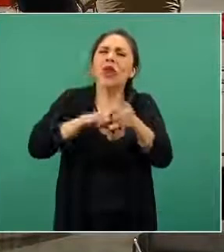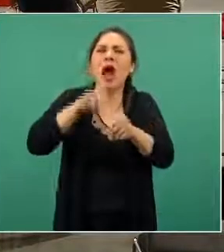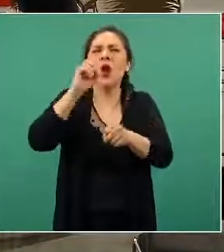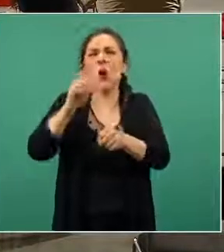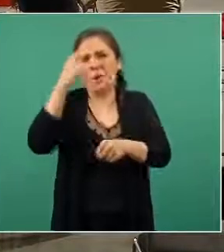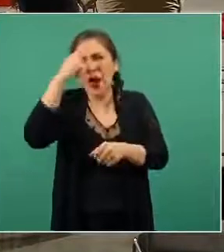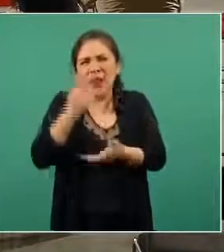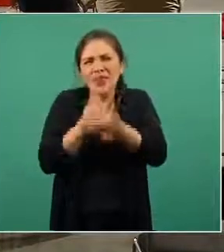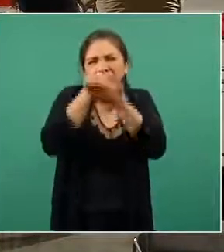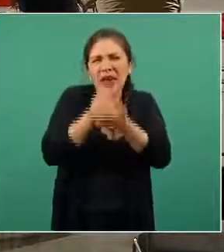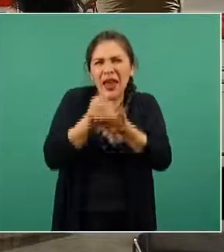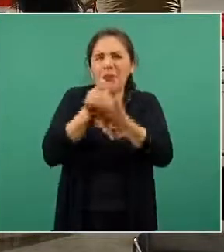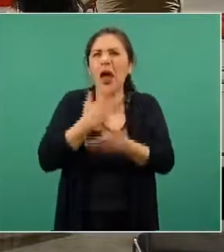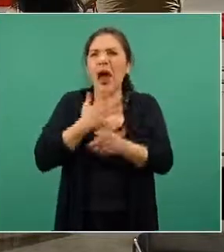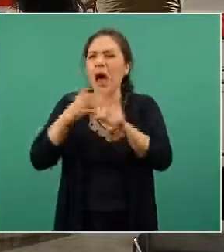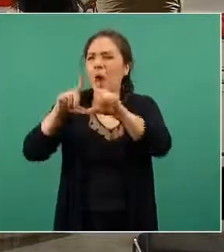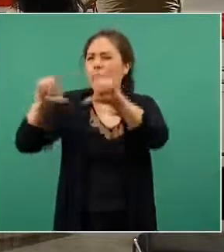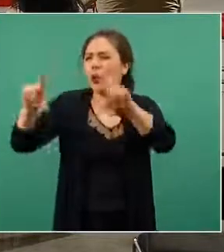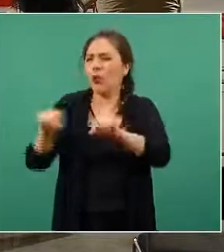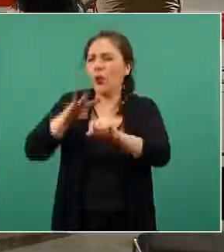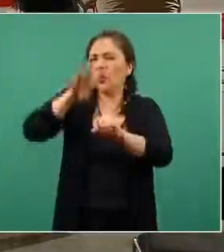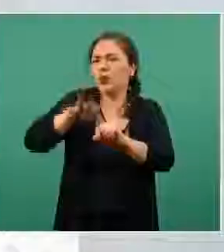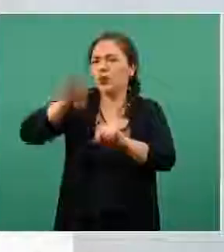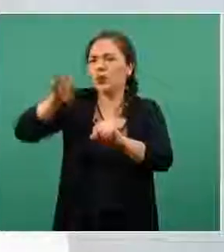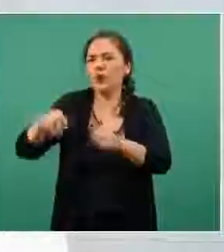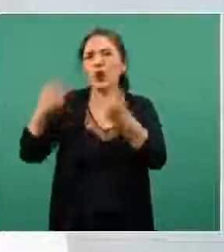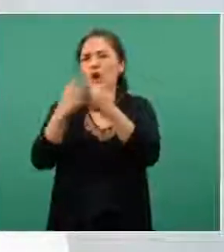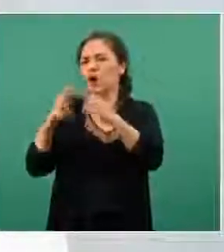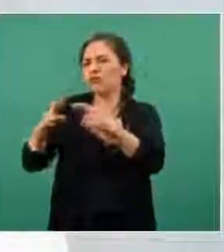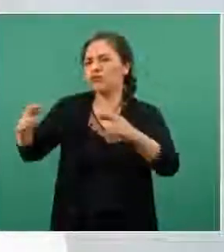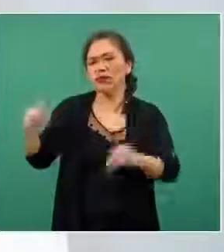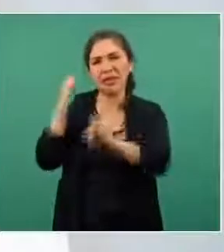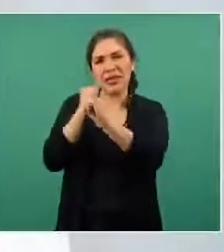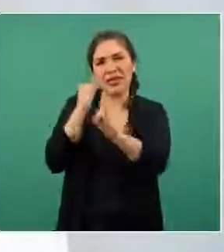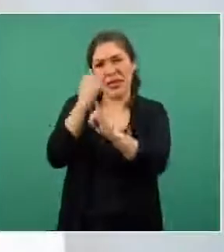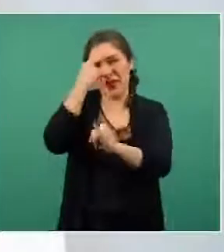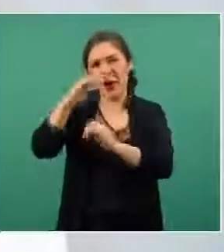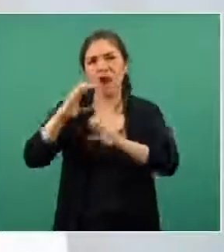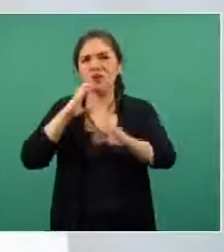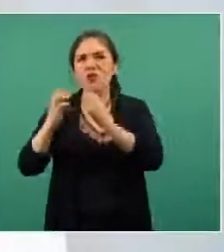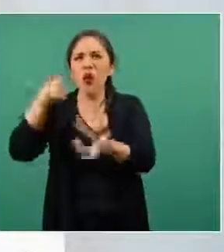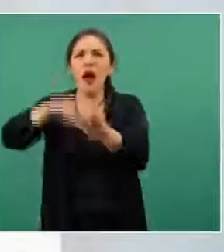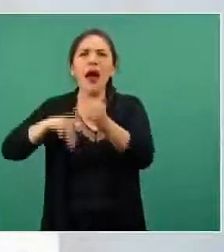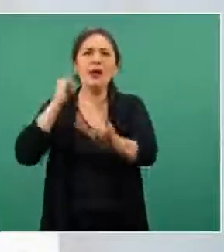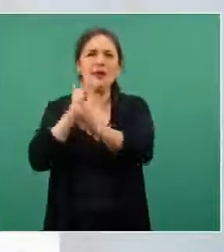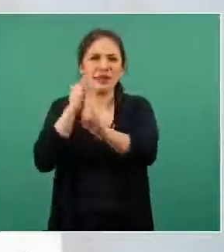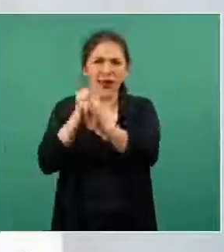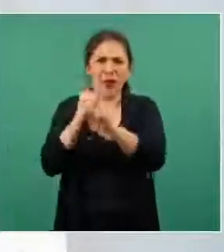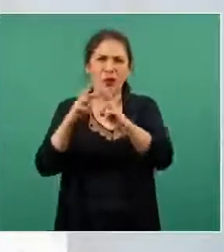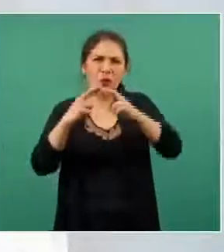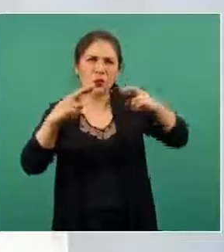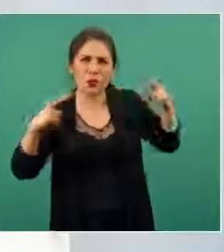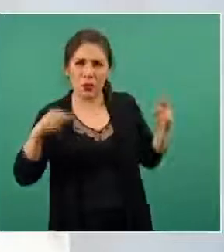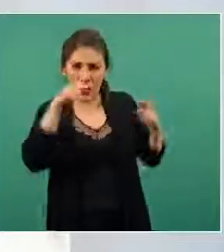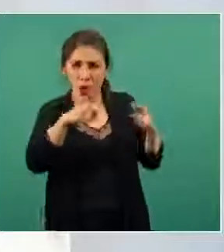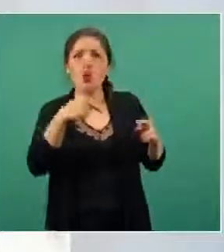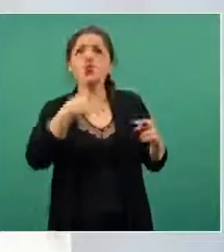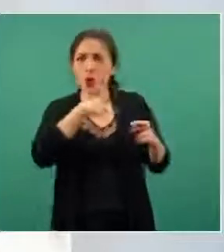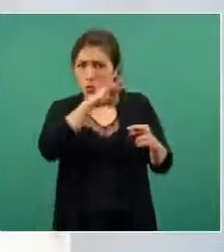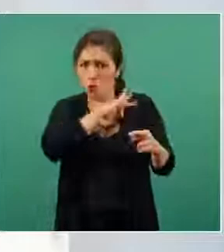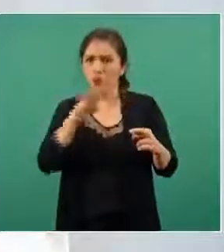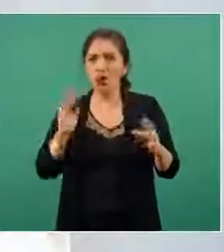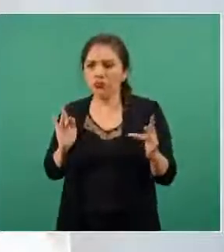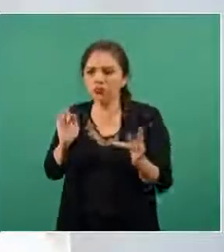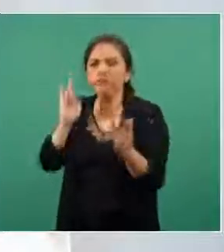a través de su cable de internet, de comunicación a la red interna del hospital, nosotros podemos intervenir a través